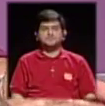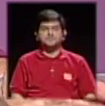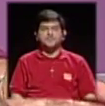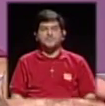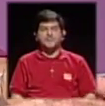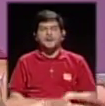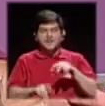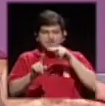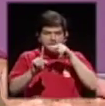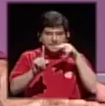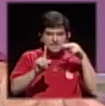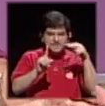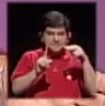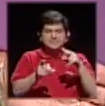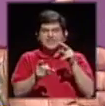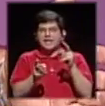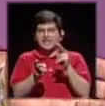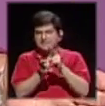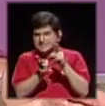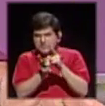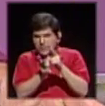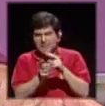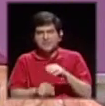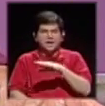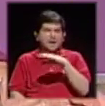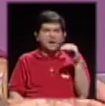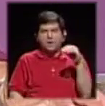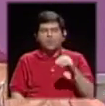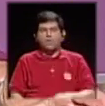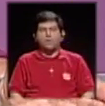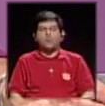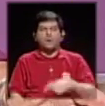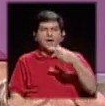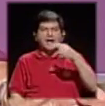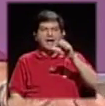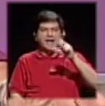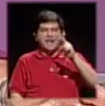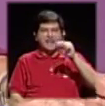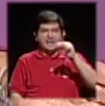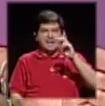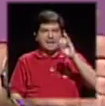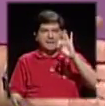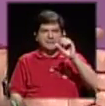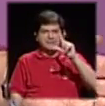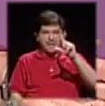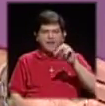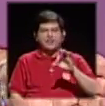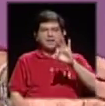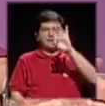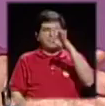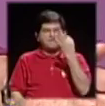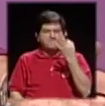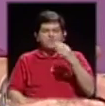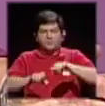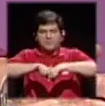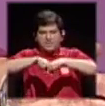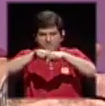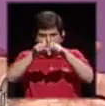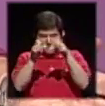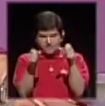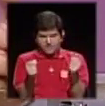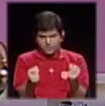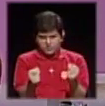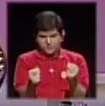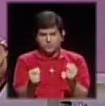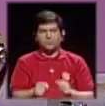mira a la sexualidad o a los genitales como un elemento de romper